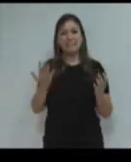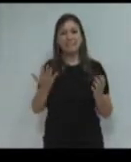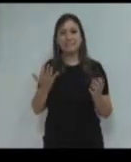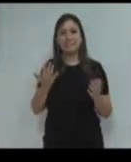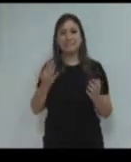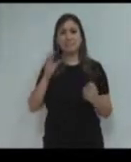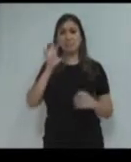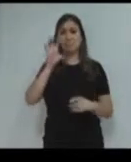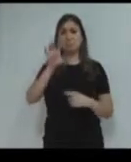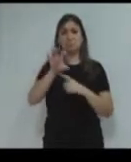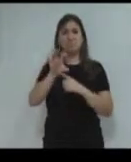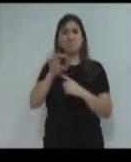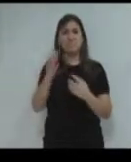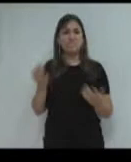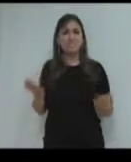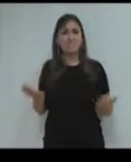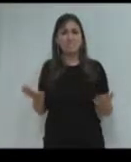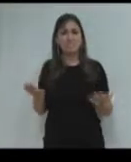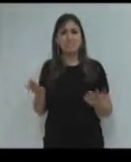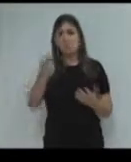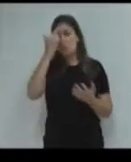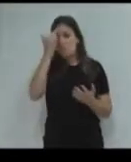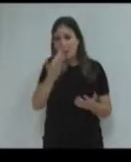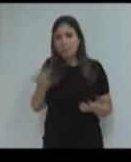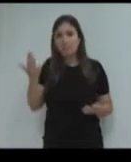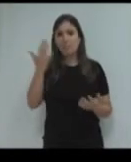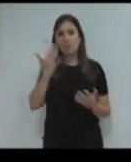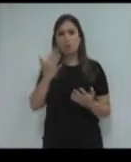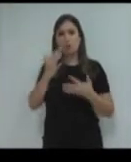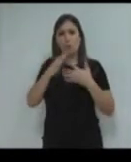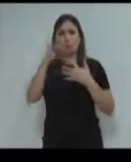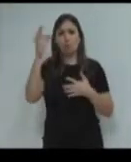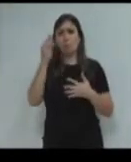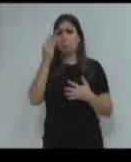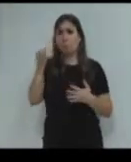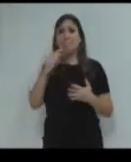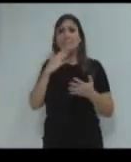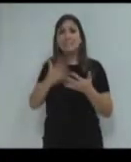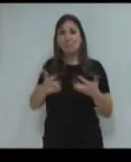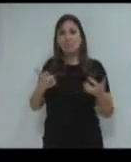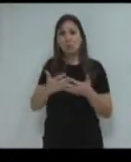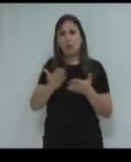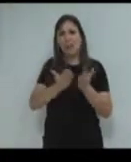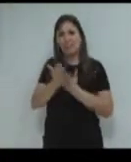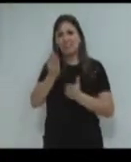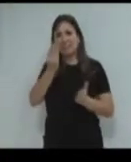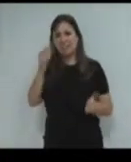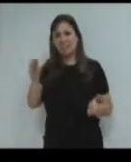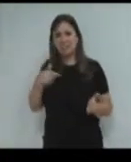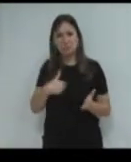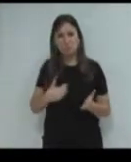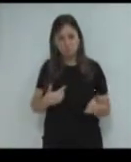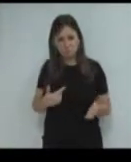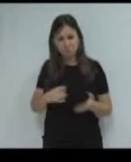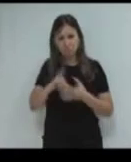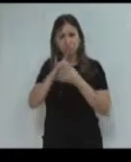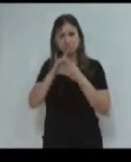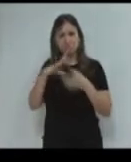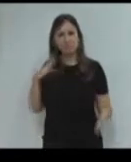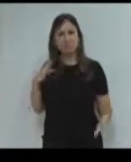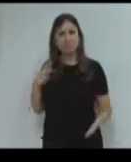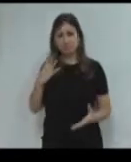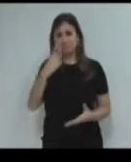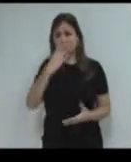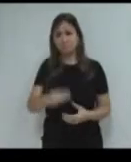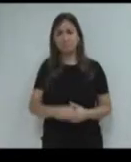ahí vas a poder tener la opción de introducir un texto alternativo? Te quedas así como diciendo, bueno, ¿y qué tiene que ver una